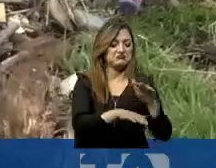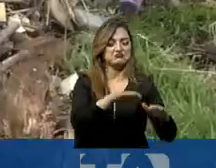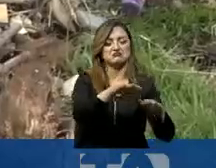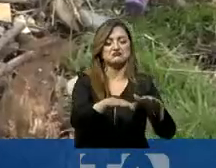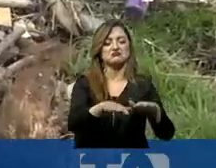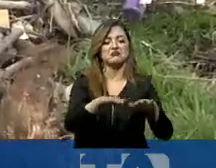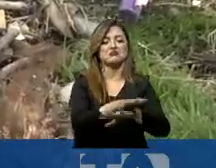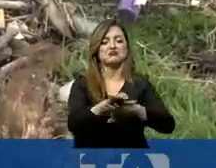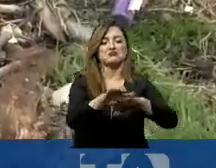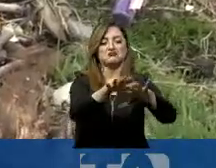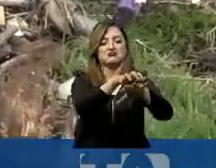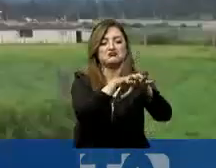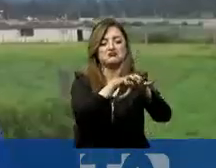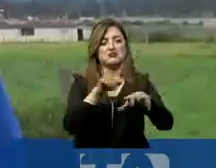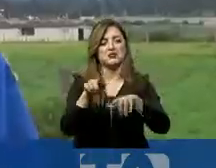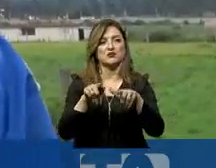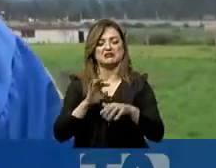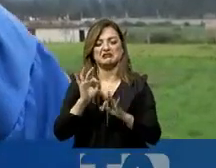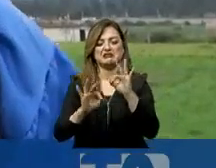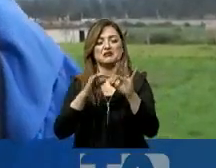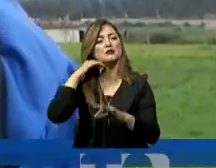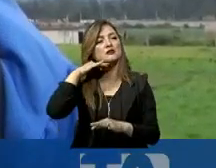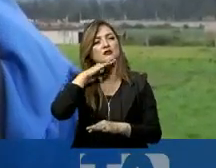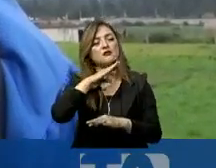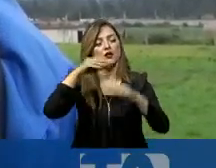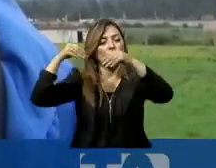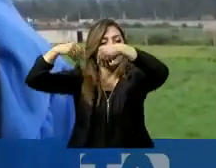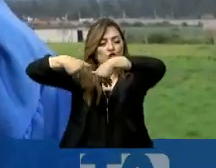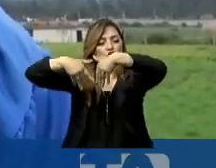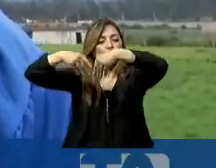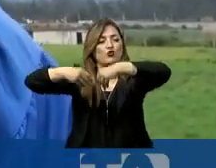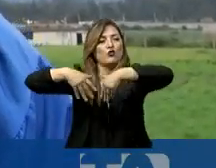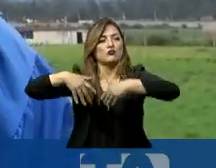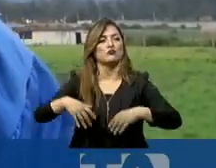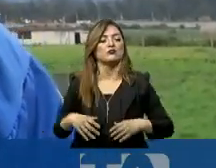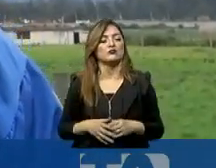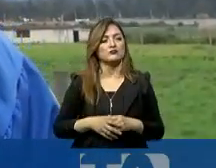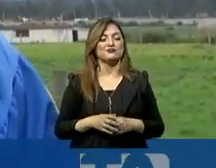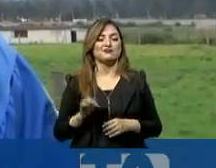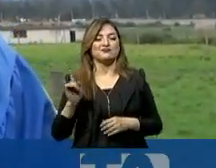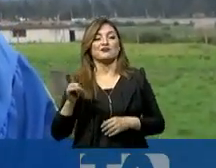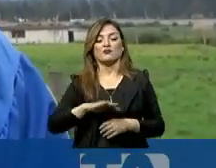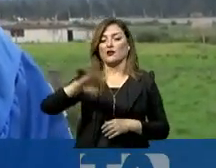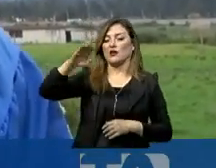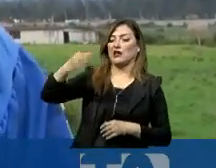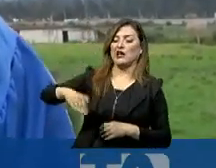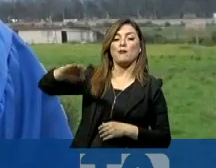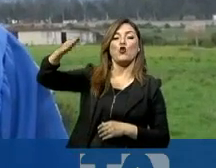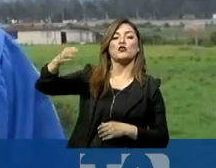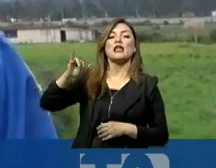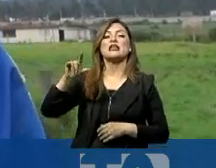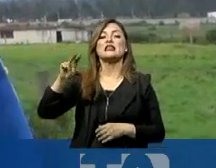otros factores como la contaminación. Hay que tomar en cuenta que estas lluvias que viene, lo que recoge acá, viene desde la parte de los Ilinizas,